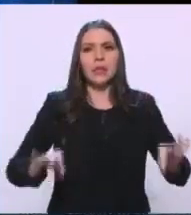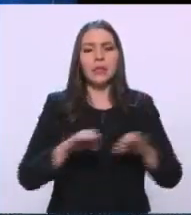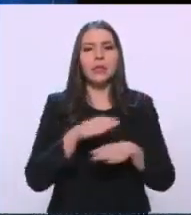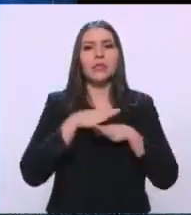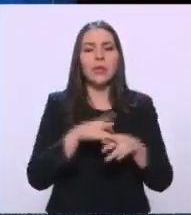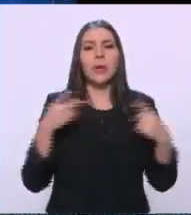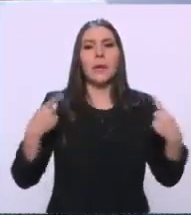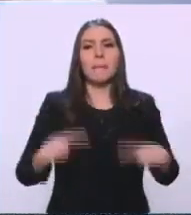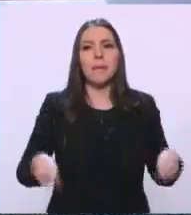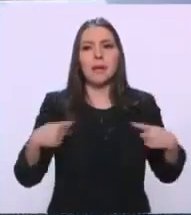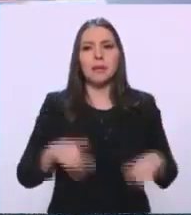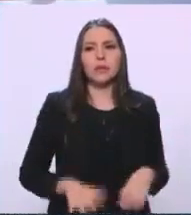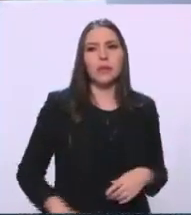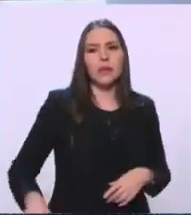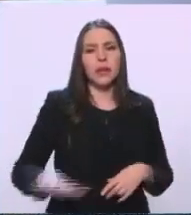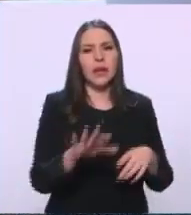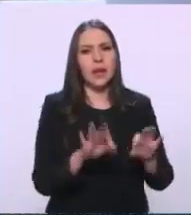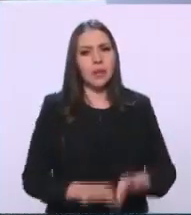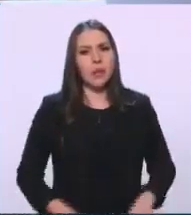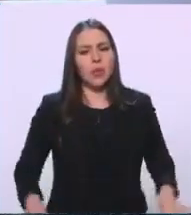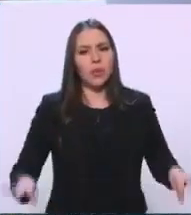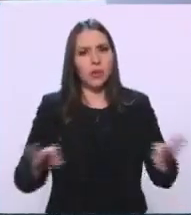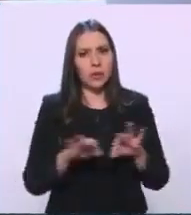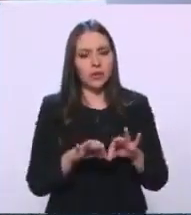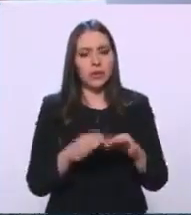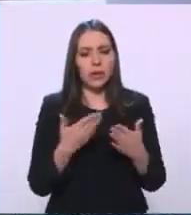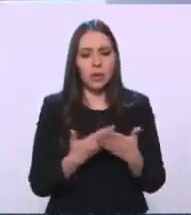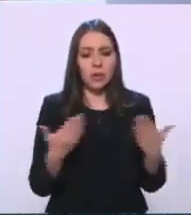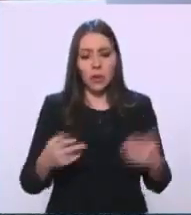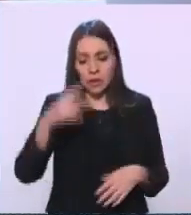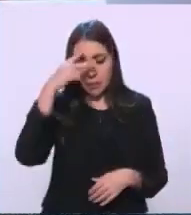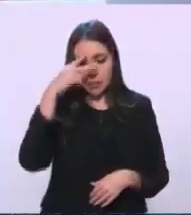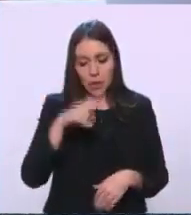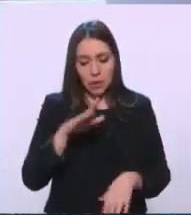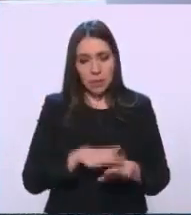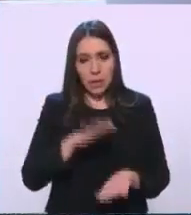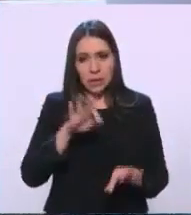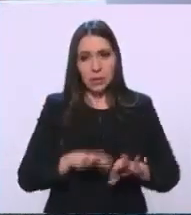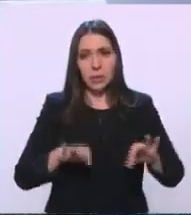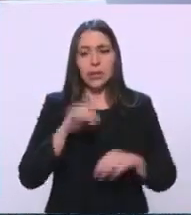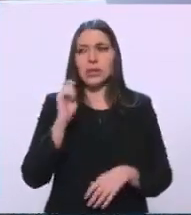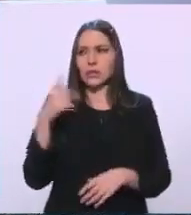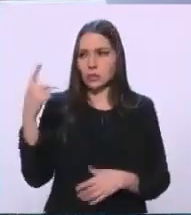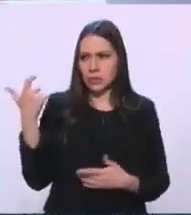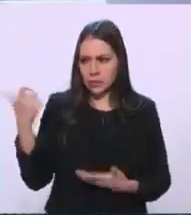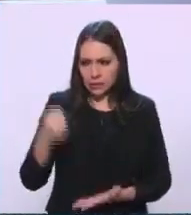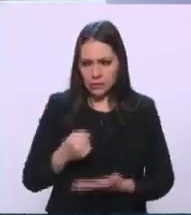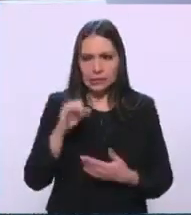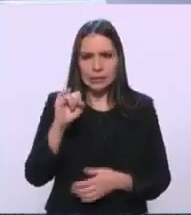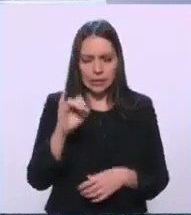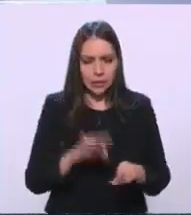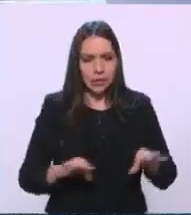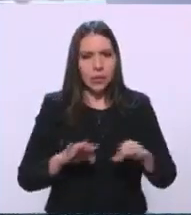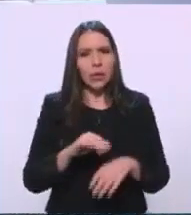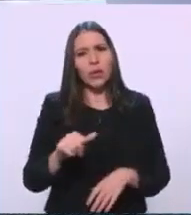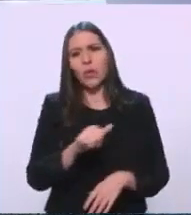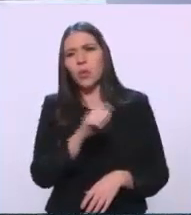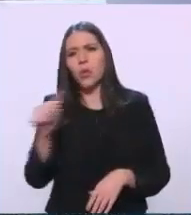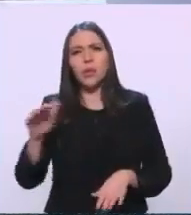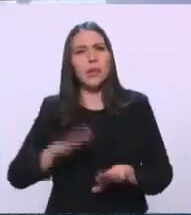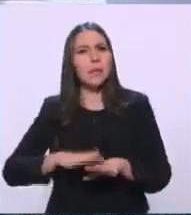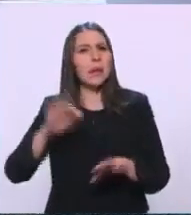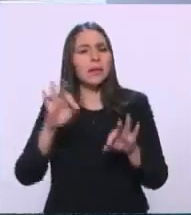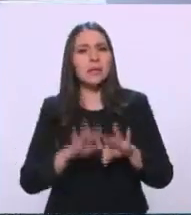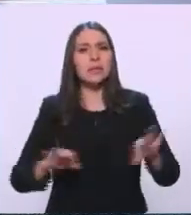gente. O sea, lo verdaderamente importante de México no son sus recursos, o sea, eso es importante, pero lo más importante es